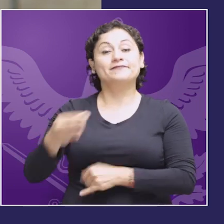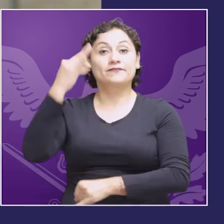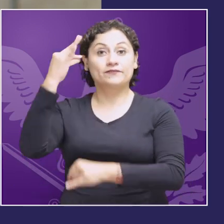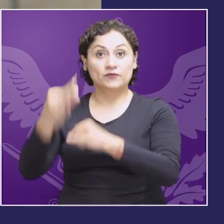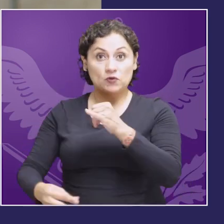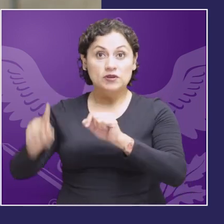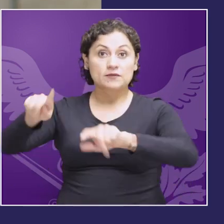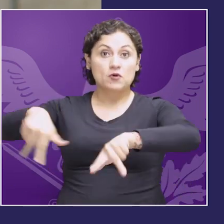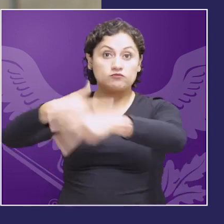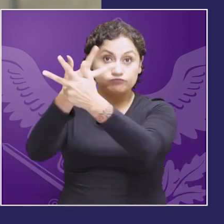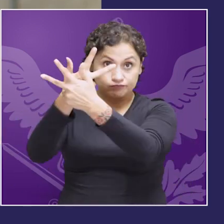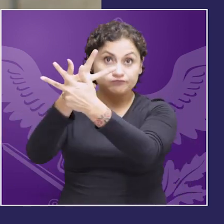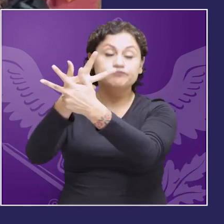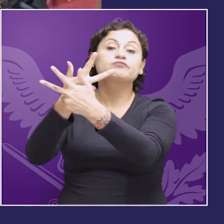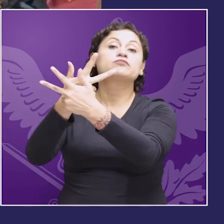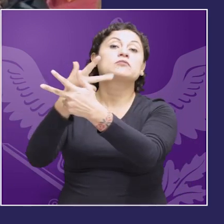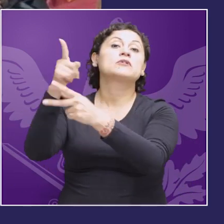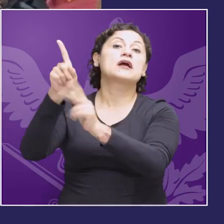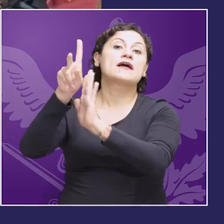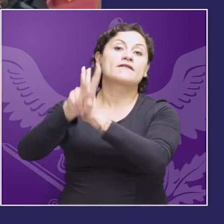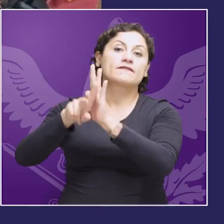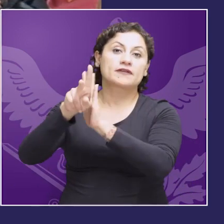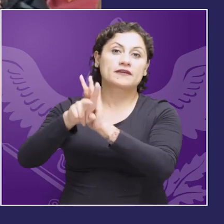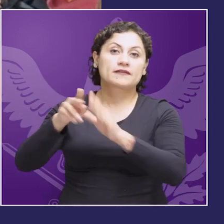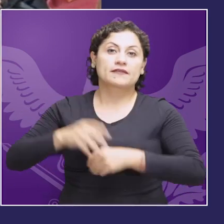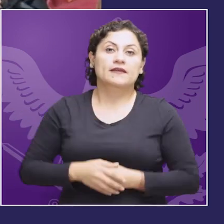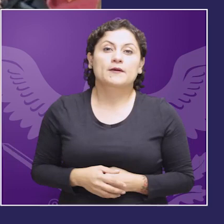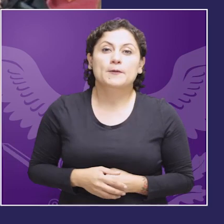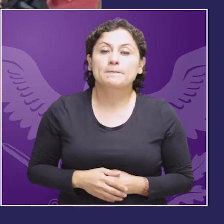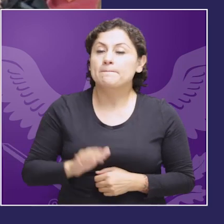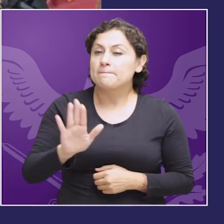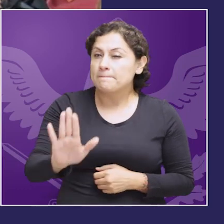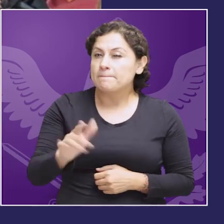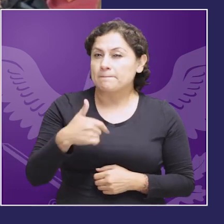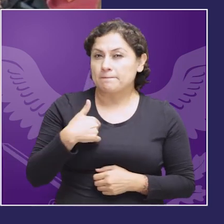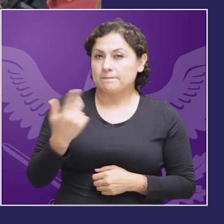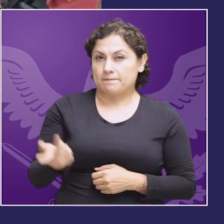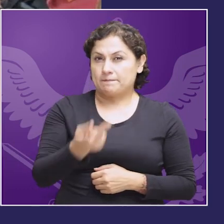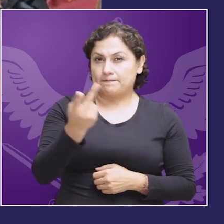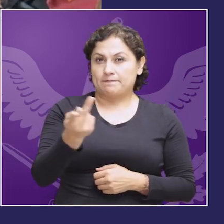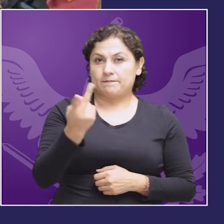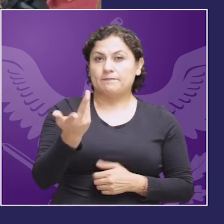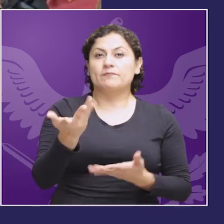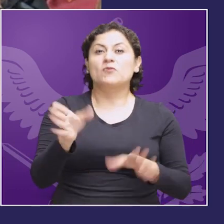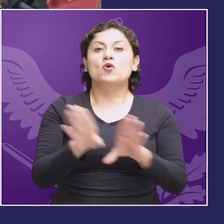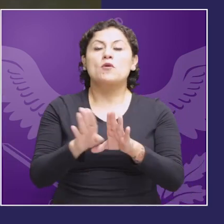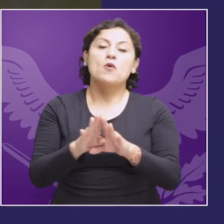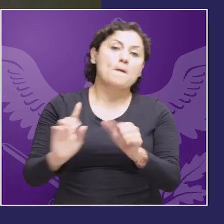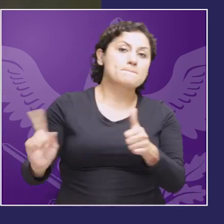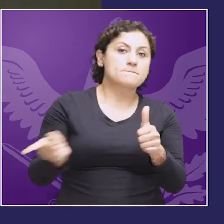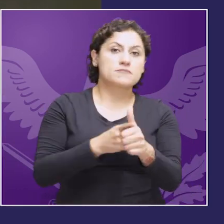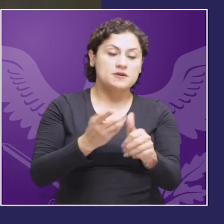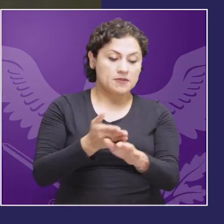bien. A mi última panelista, después vamos a ir a un panelista online. Te hago una pregunta. Vos